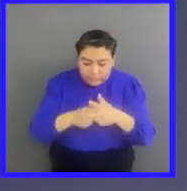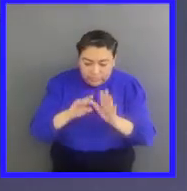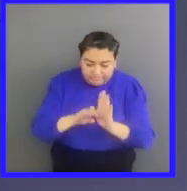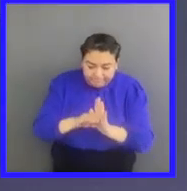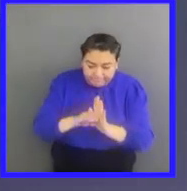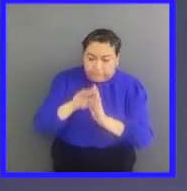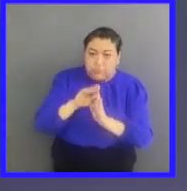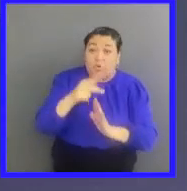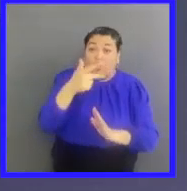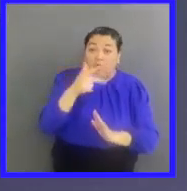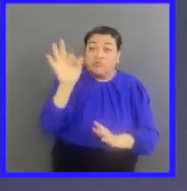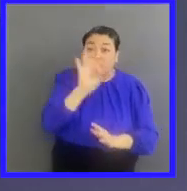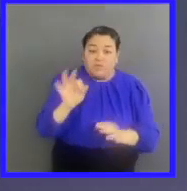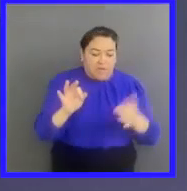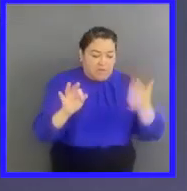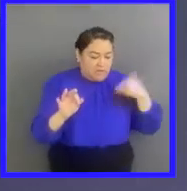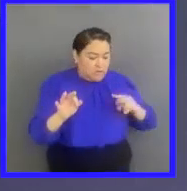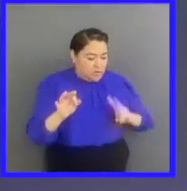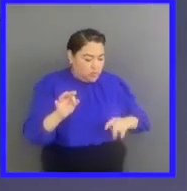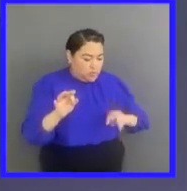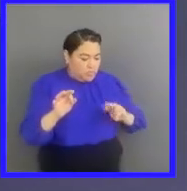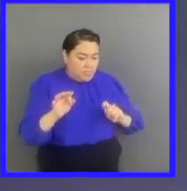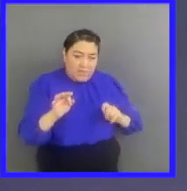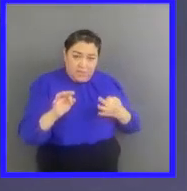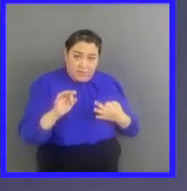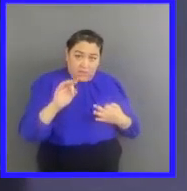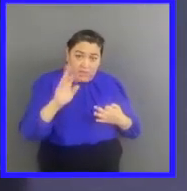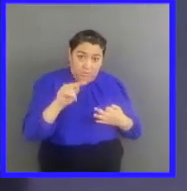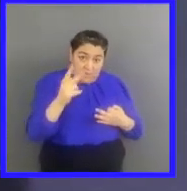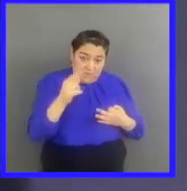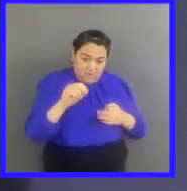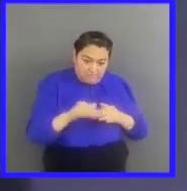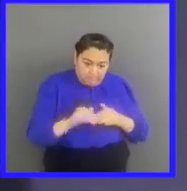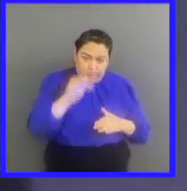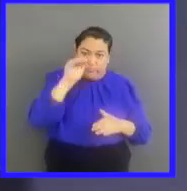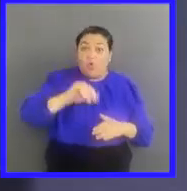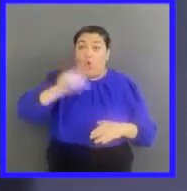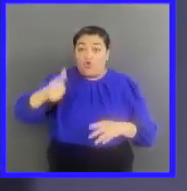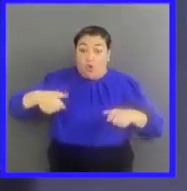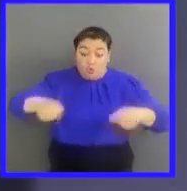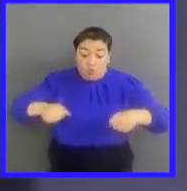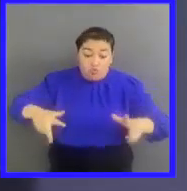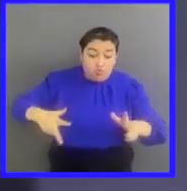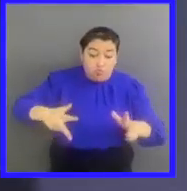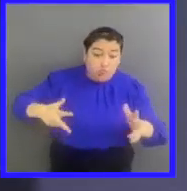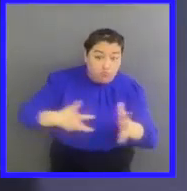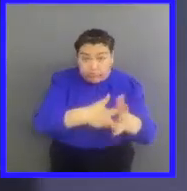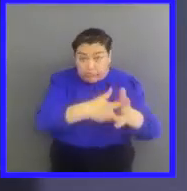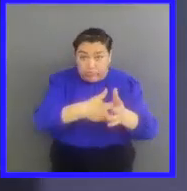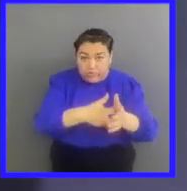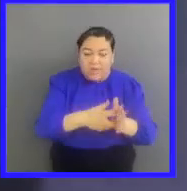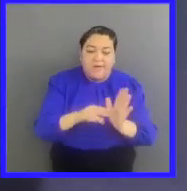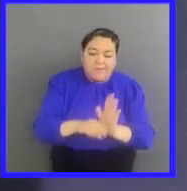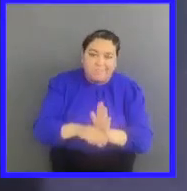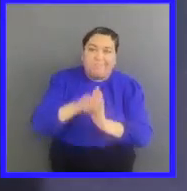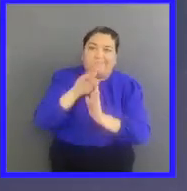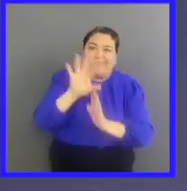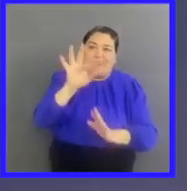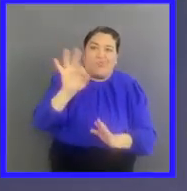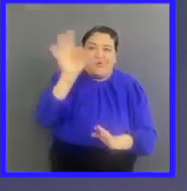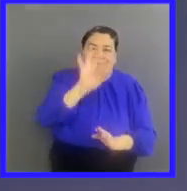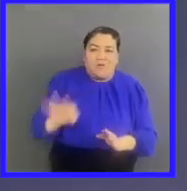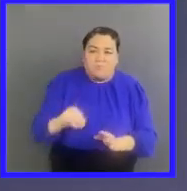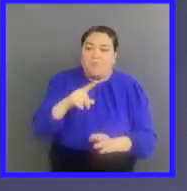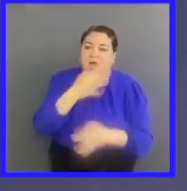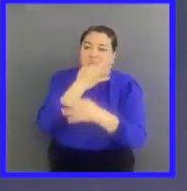a 2025, mientras que los de motocicletas repuntaron 40%, reportó la Asociación Mexicana de Instituciones de